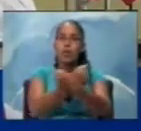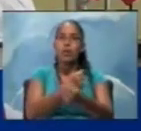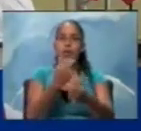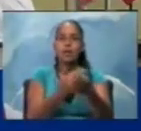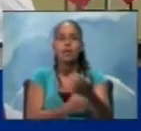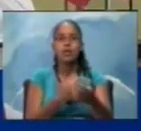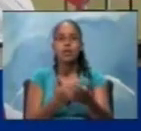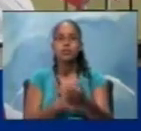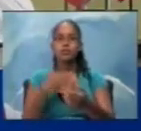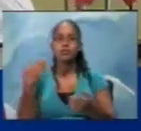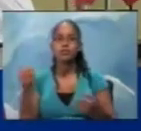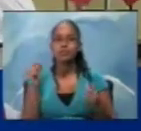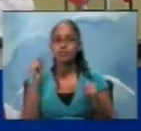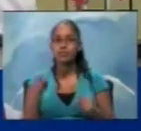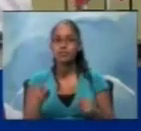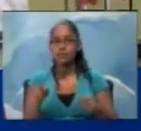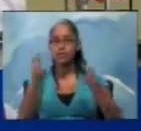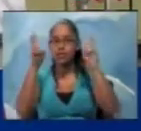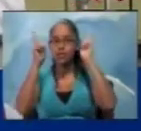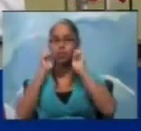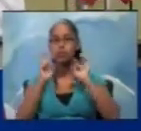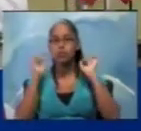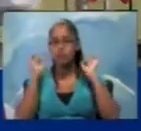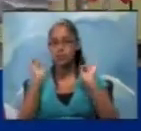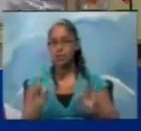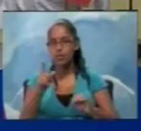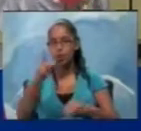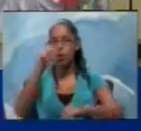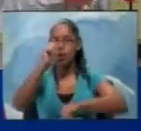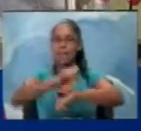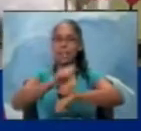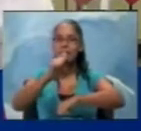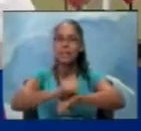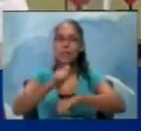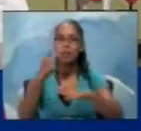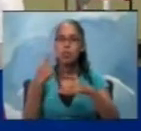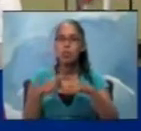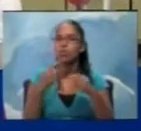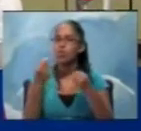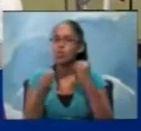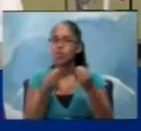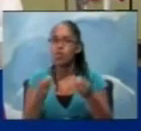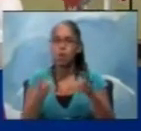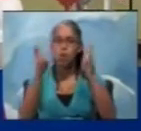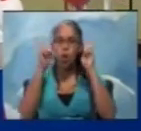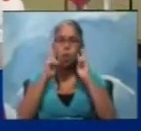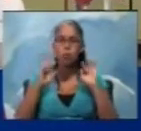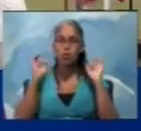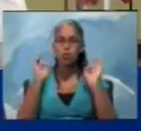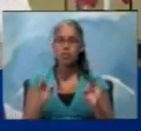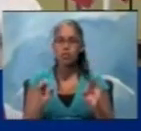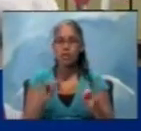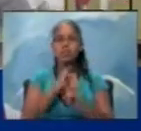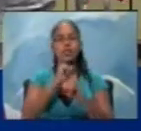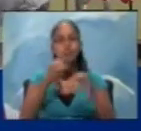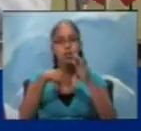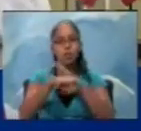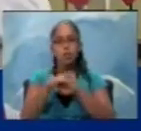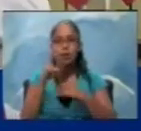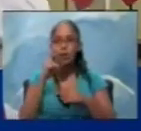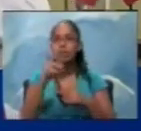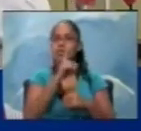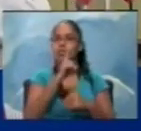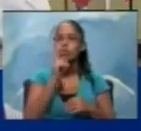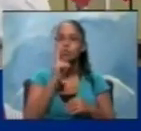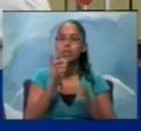él purificó el templo. Amén. Pero ¿cómo lo purificó? Y ya lo vamos a ver en el nombre